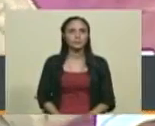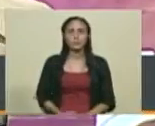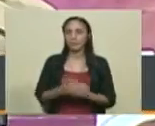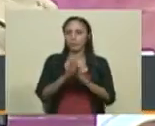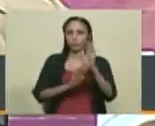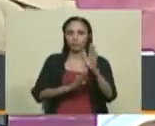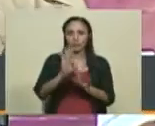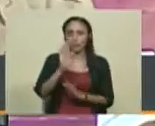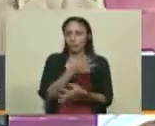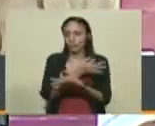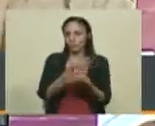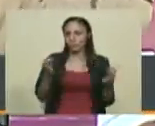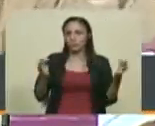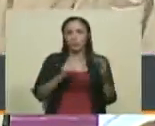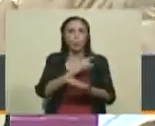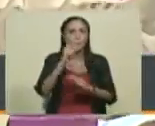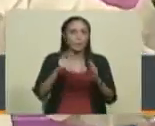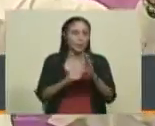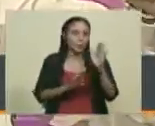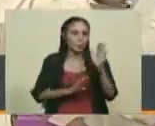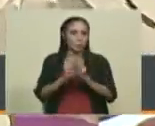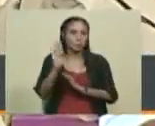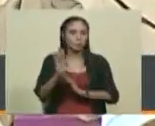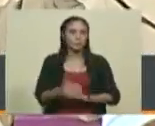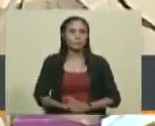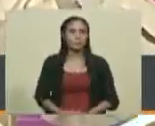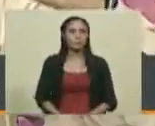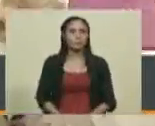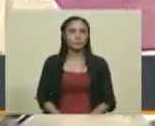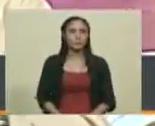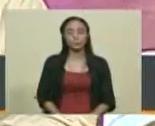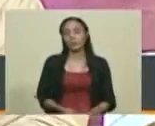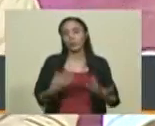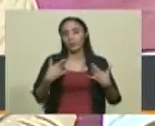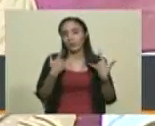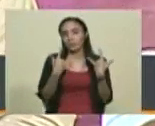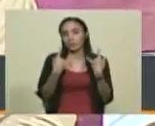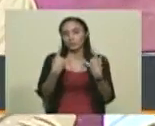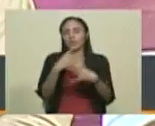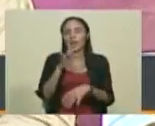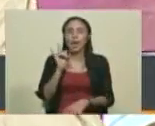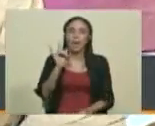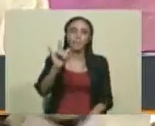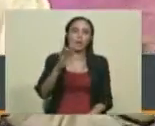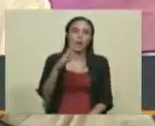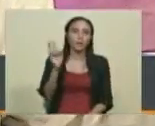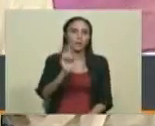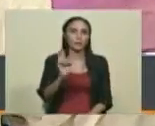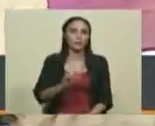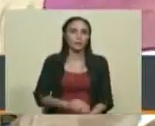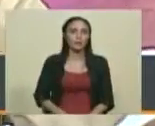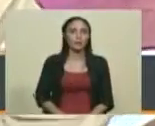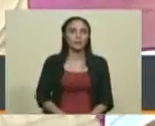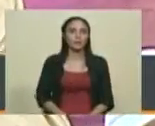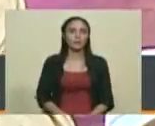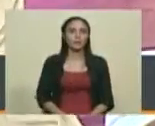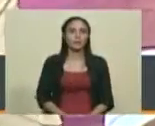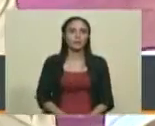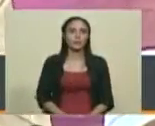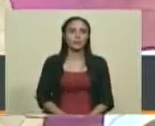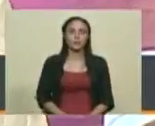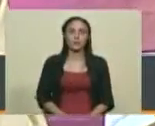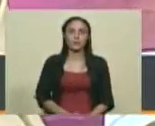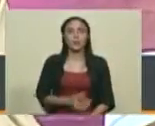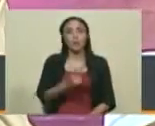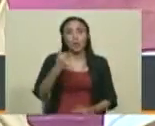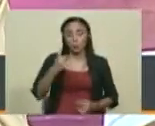Potencialidades, hay un mundo completo que admira y ama a Venezuela. Yo estuve hoy toda la tarde